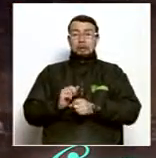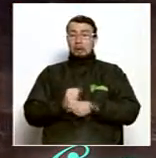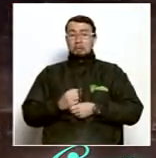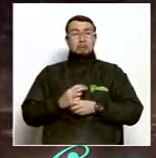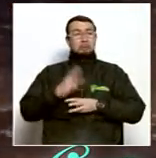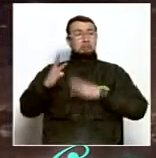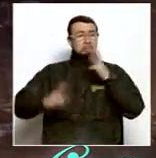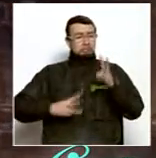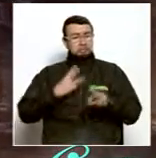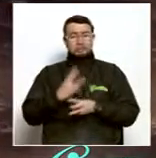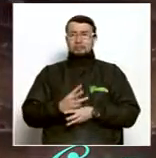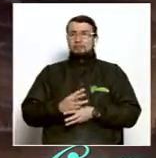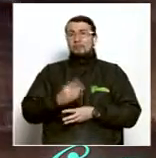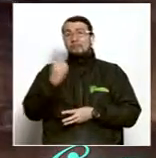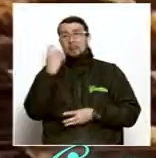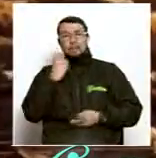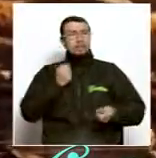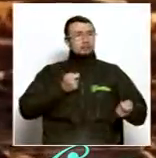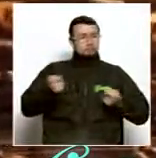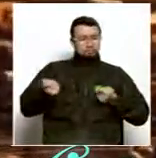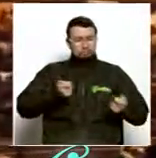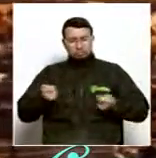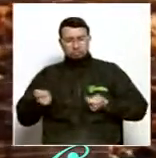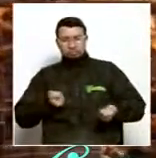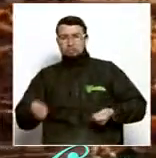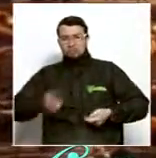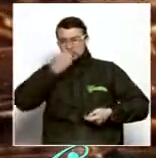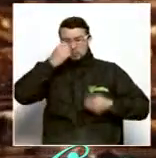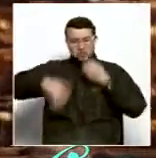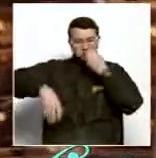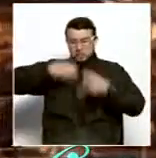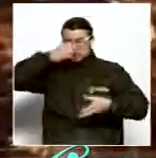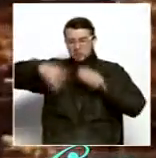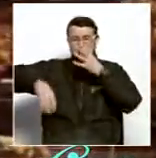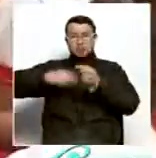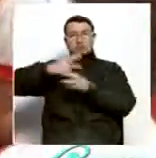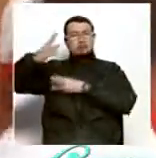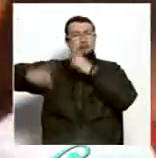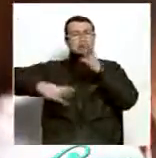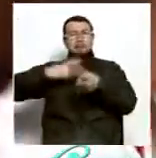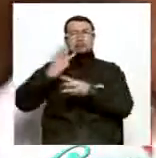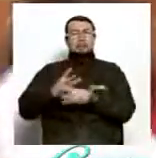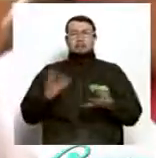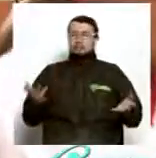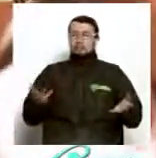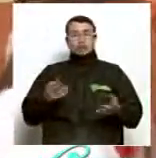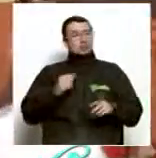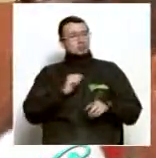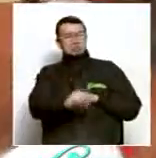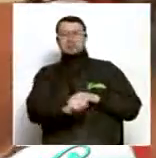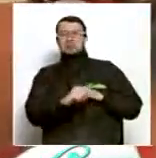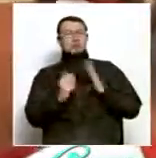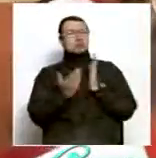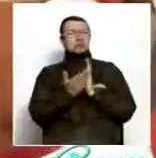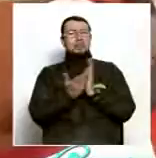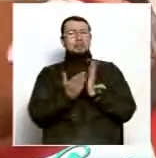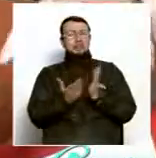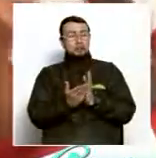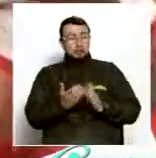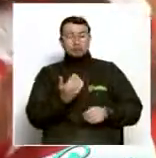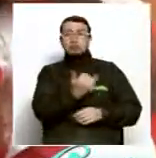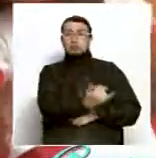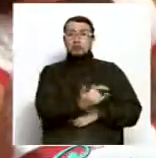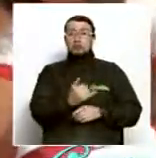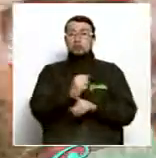debido al manejo inadecuado de los insumos generados por los productores mundiales. Descuidamos la educación, que es la base de una